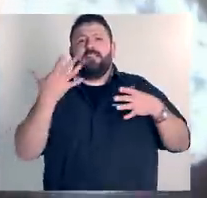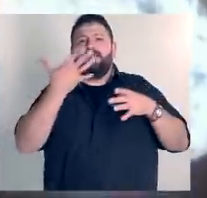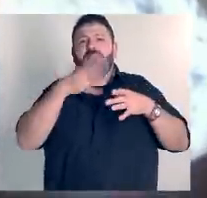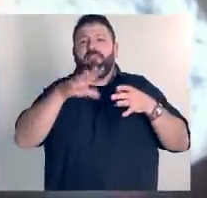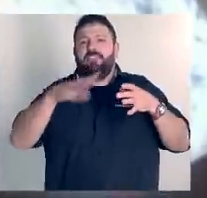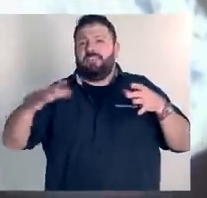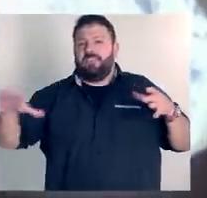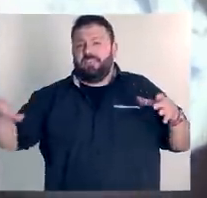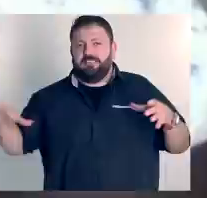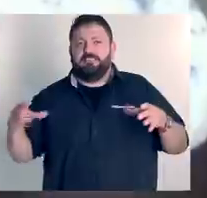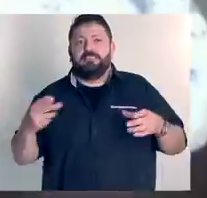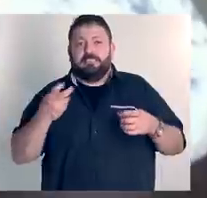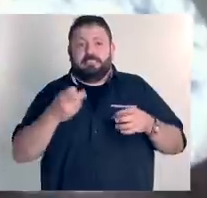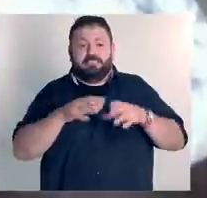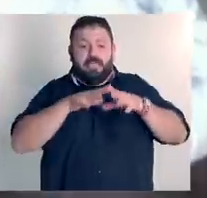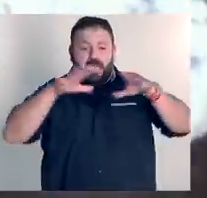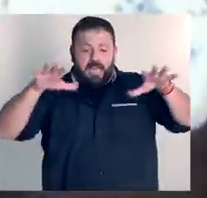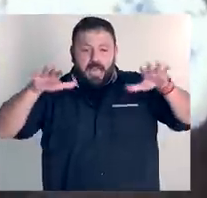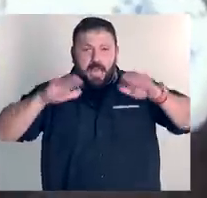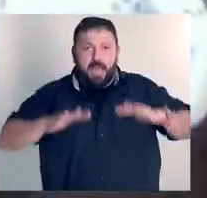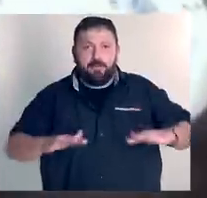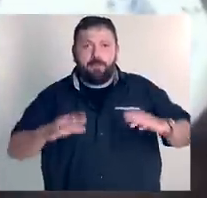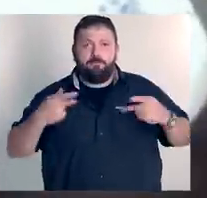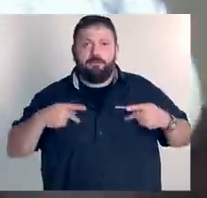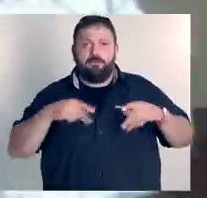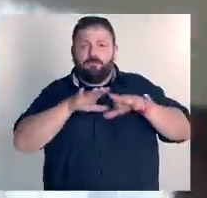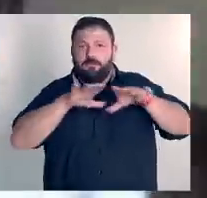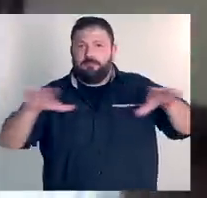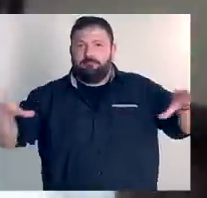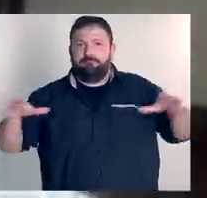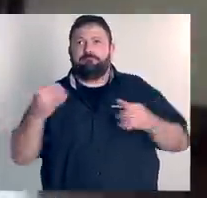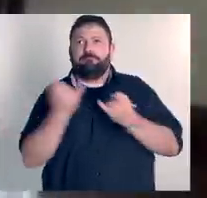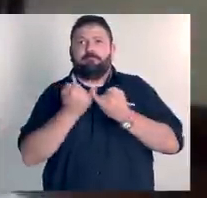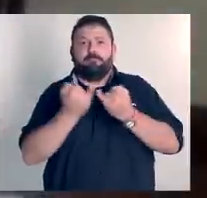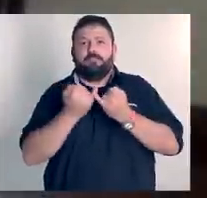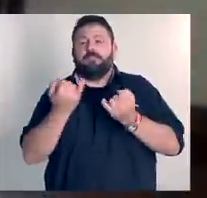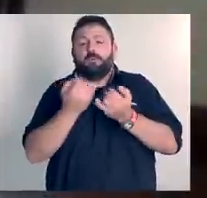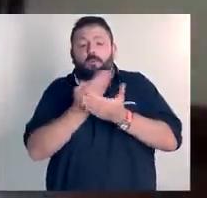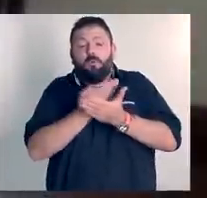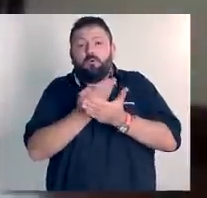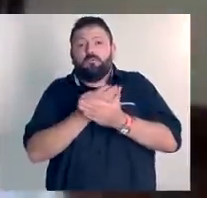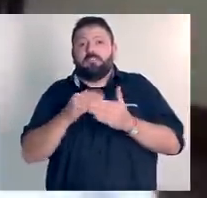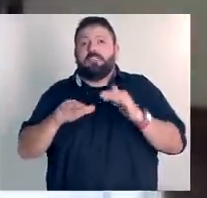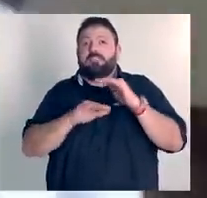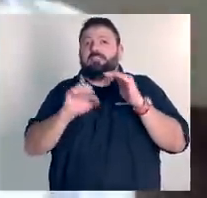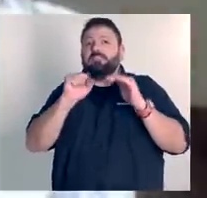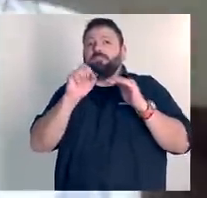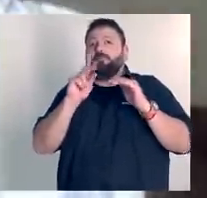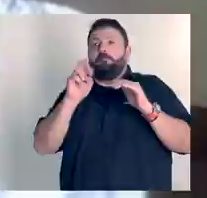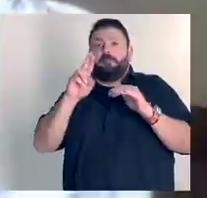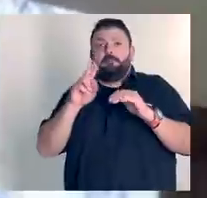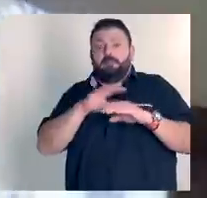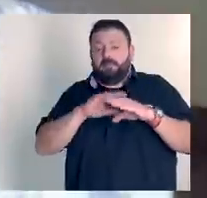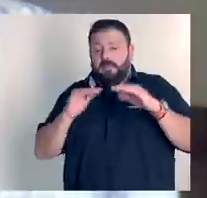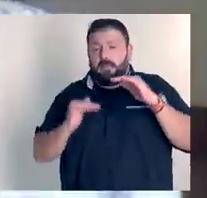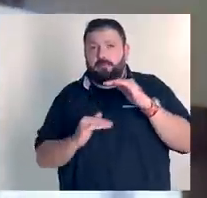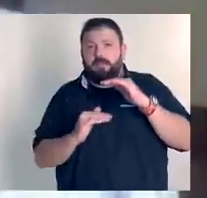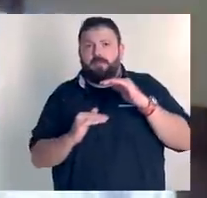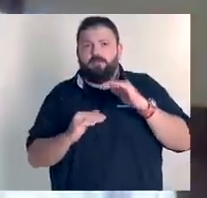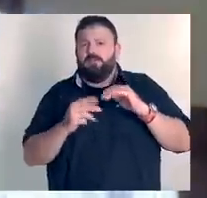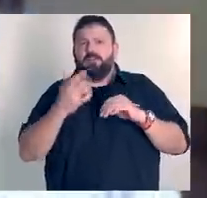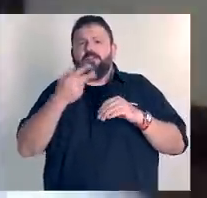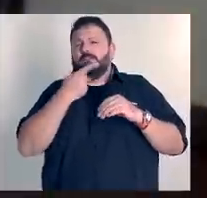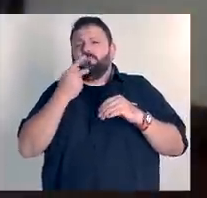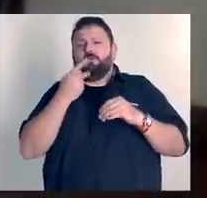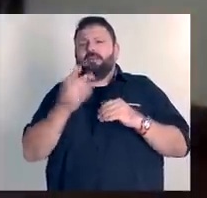que abajo de este racimo de 10 uvas tuvieras montones de bronce supreme abajo. Vamos a hablar no del triple